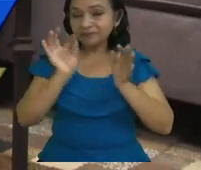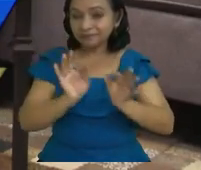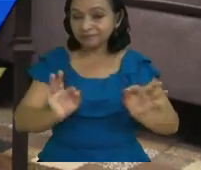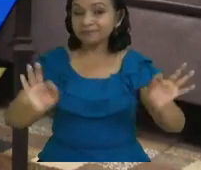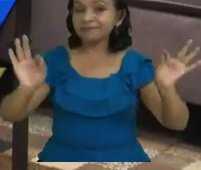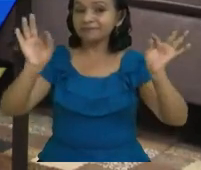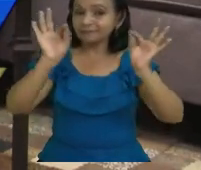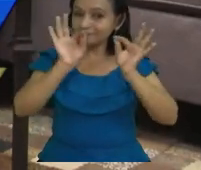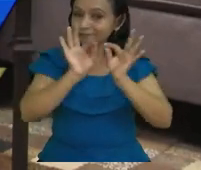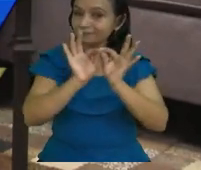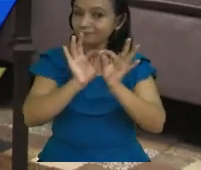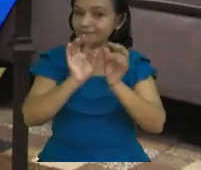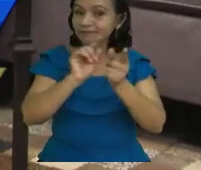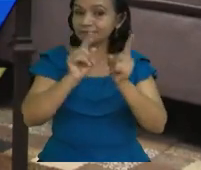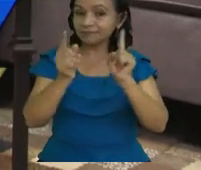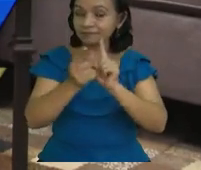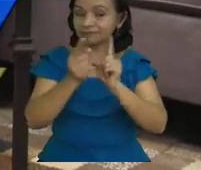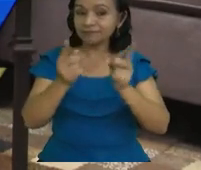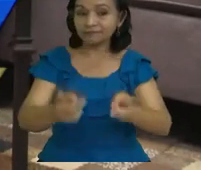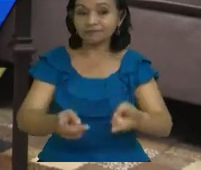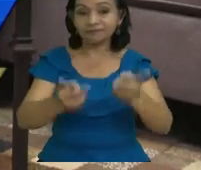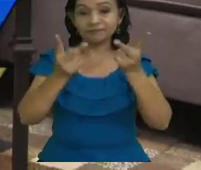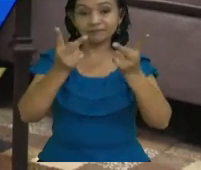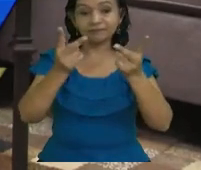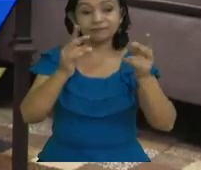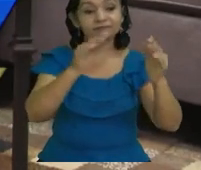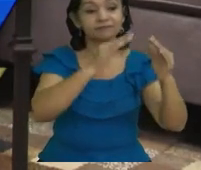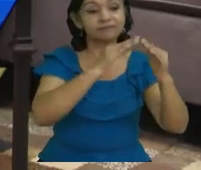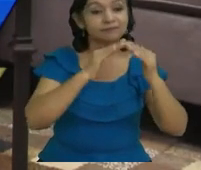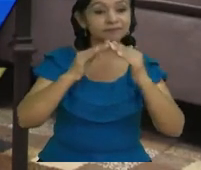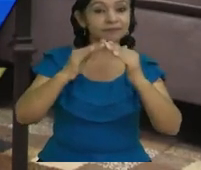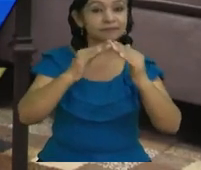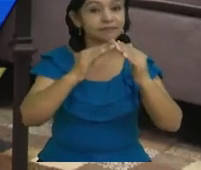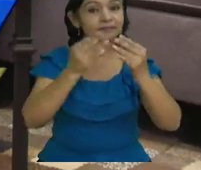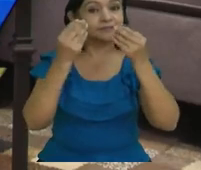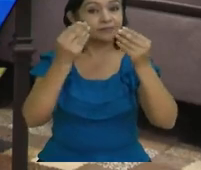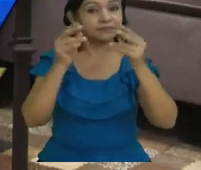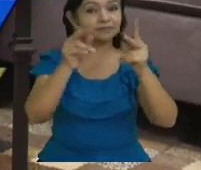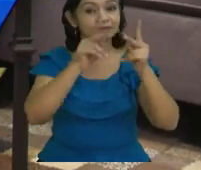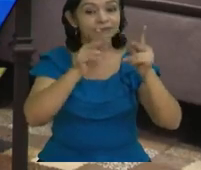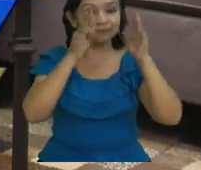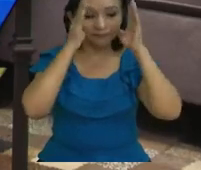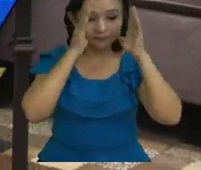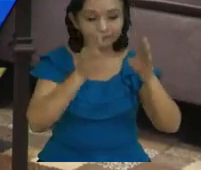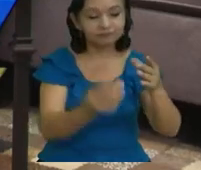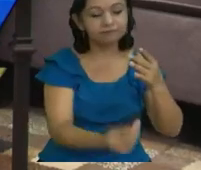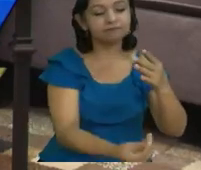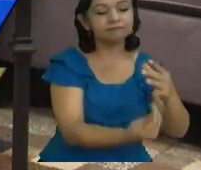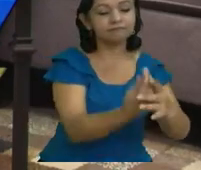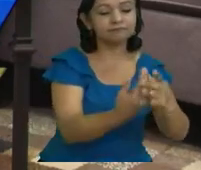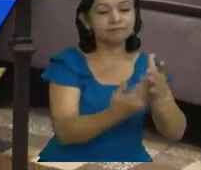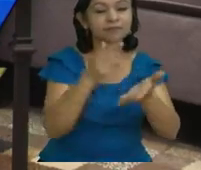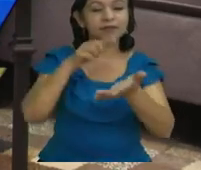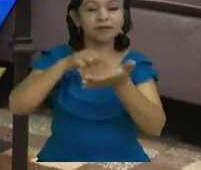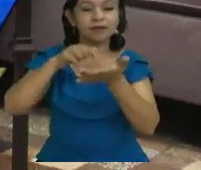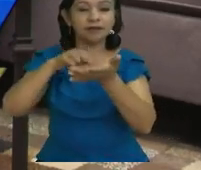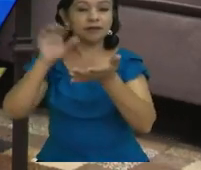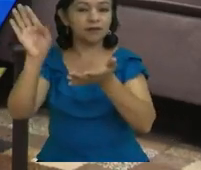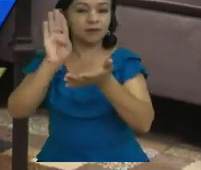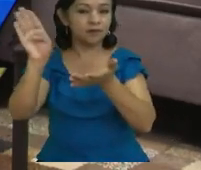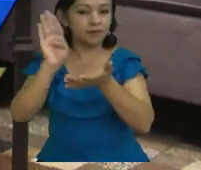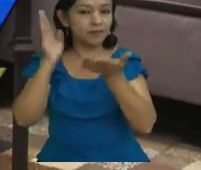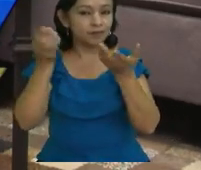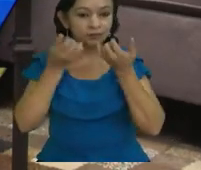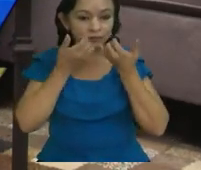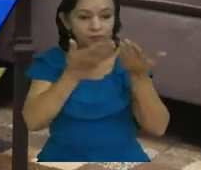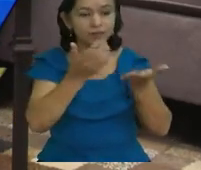duda alguna, bueno, transforman la realidad inclusive de una comunidad, porque hay comunidades enteras a dedicarse a la siembra de arroz. Entonces, sí. Y contar con